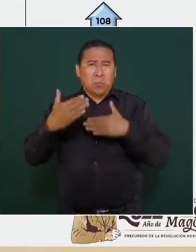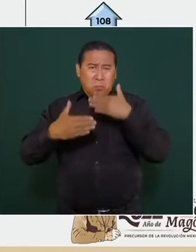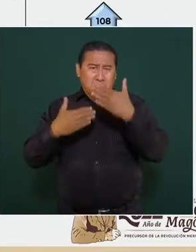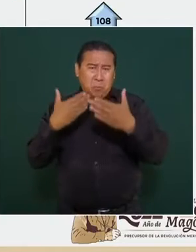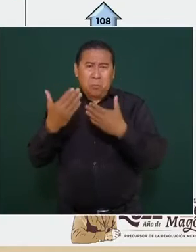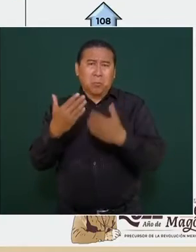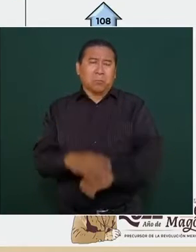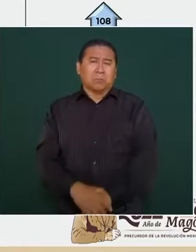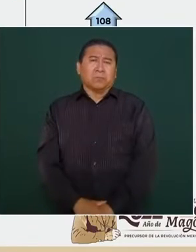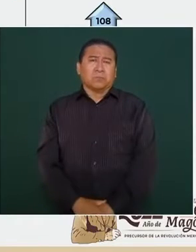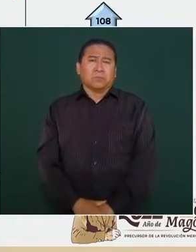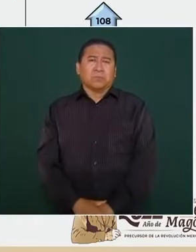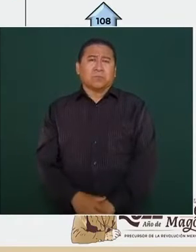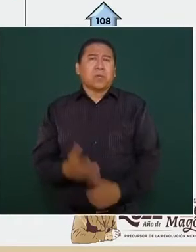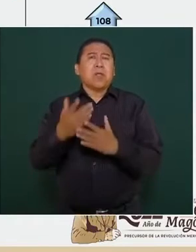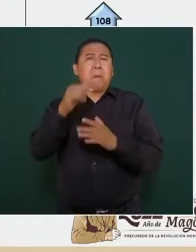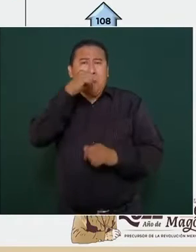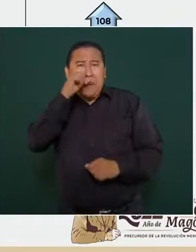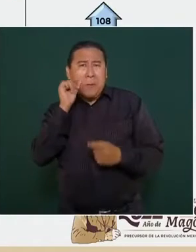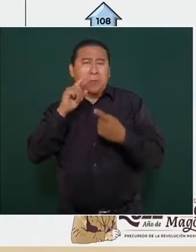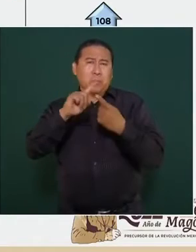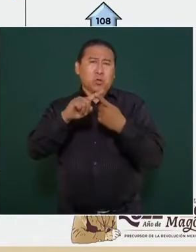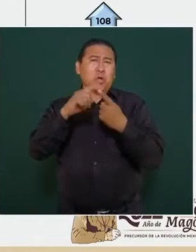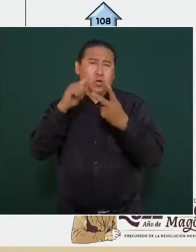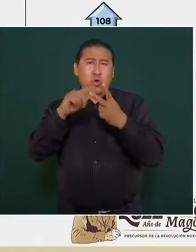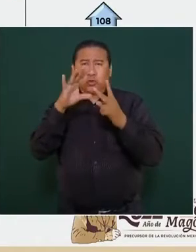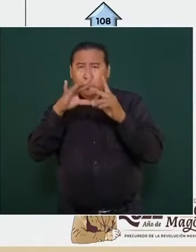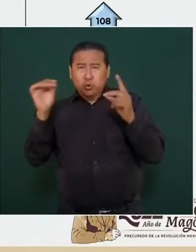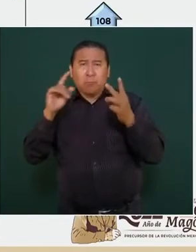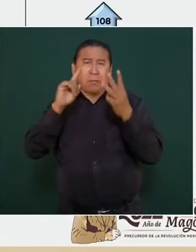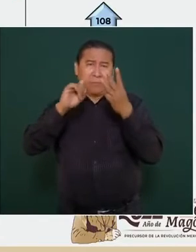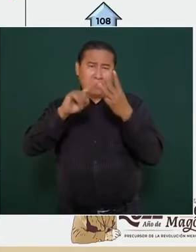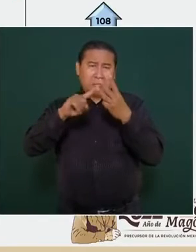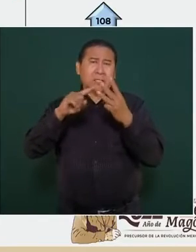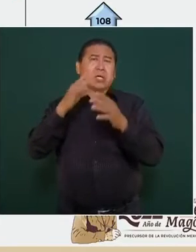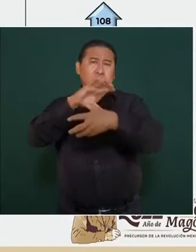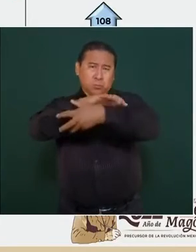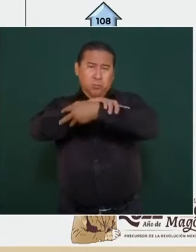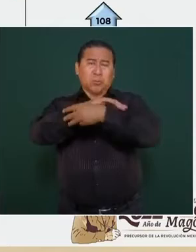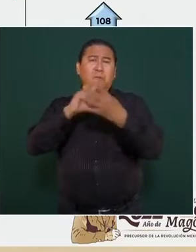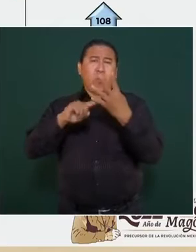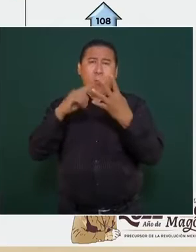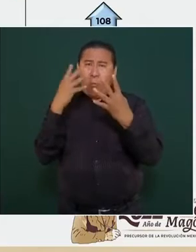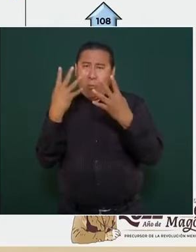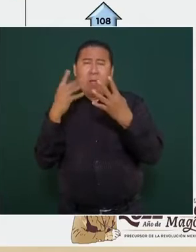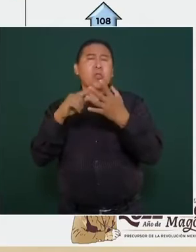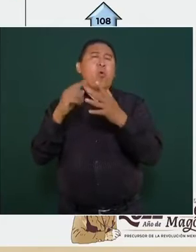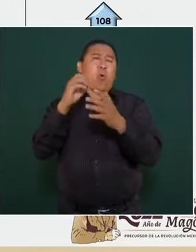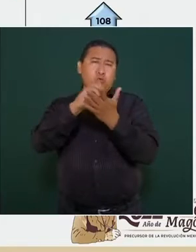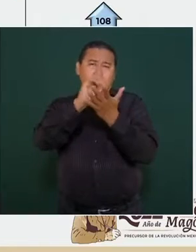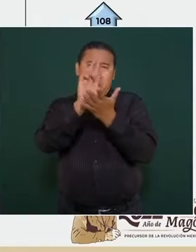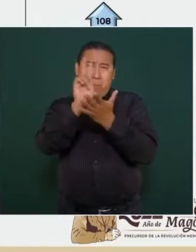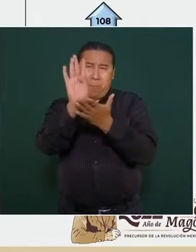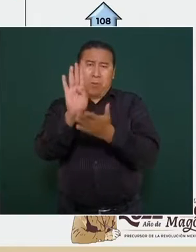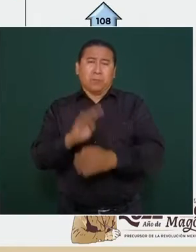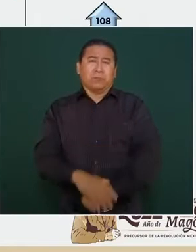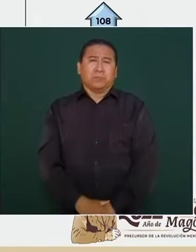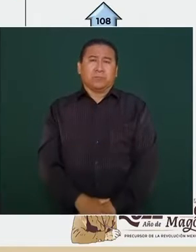uno, Benito Juárez, la dos, Cozumel, la tres, Solidaridad, la cuatro, Otompe Blanco.